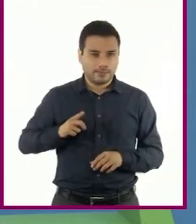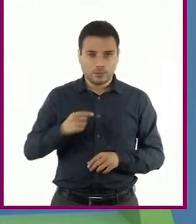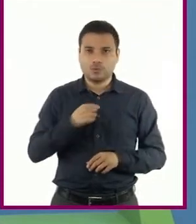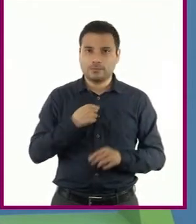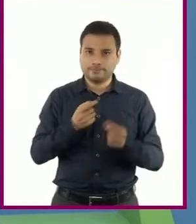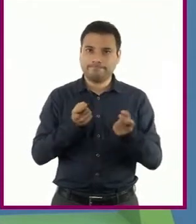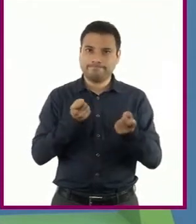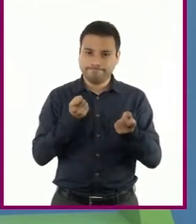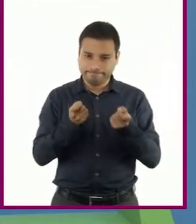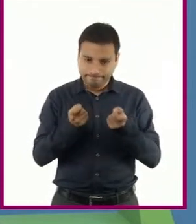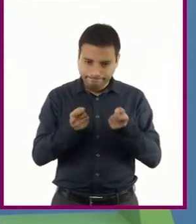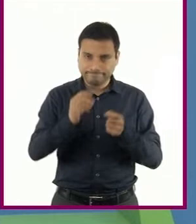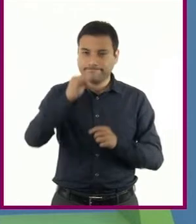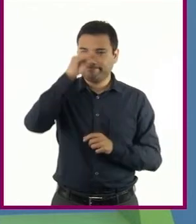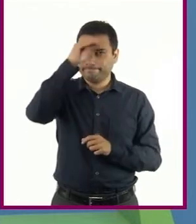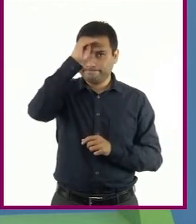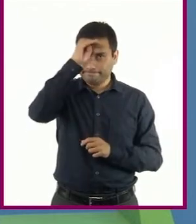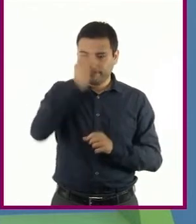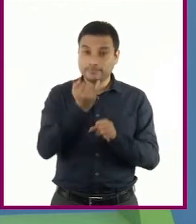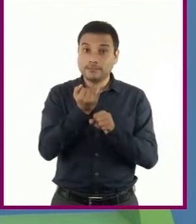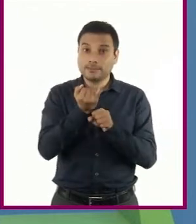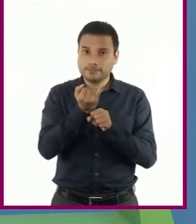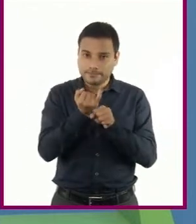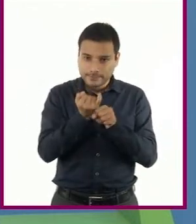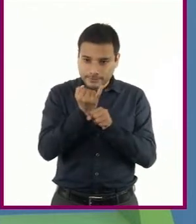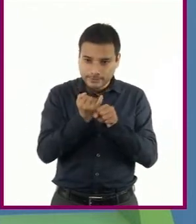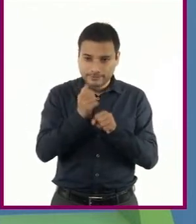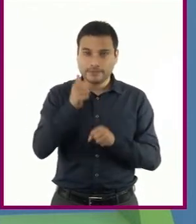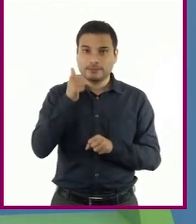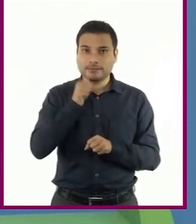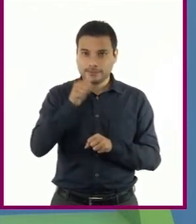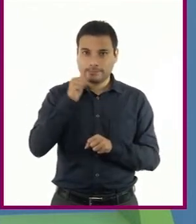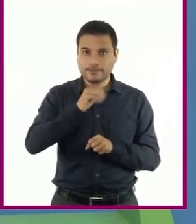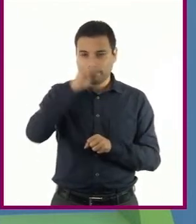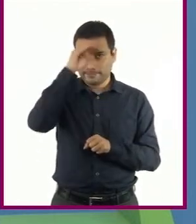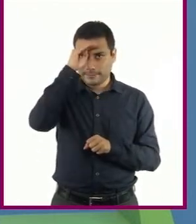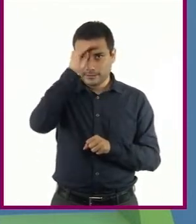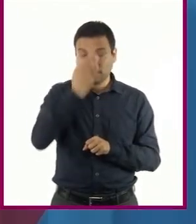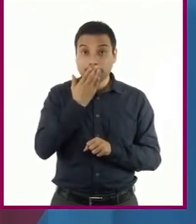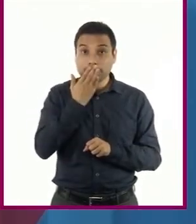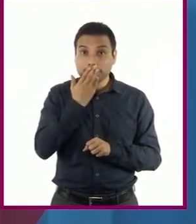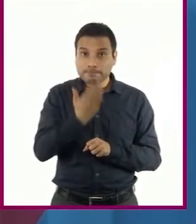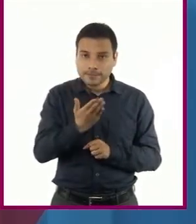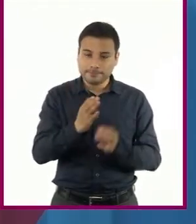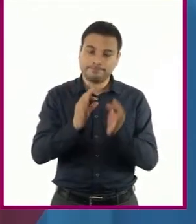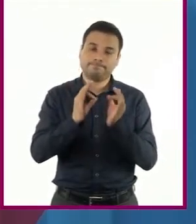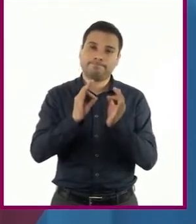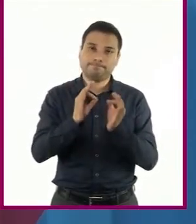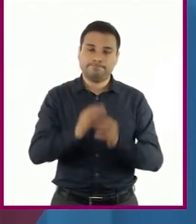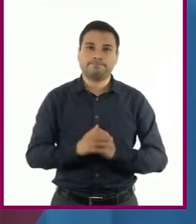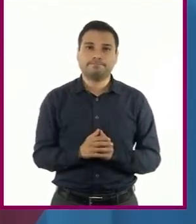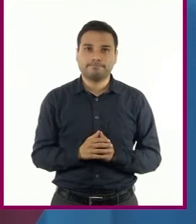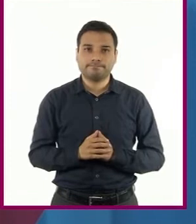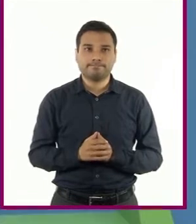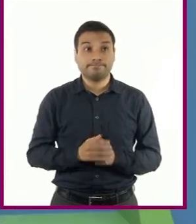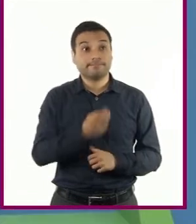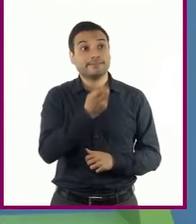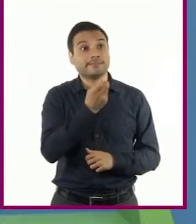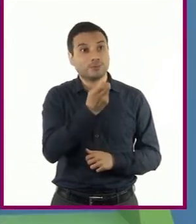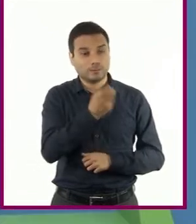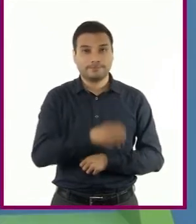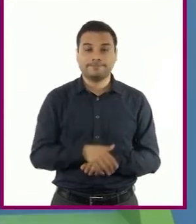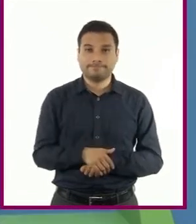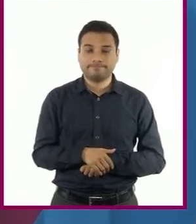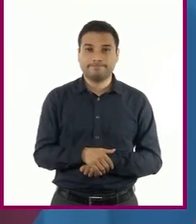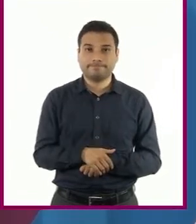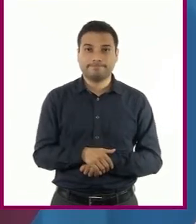de acciones basadas en información, analizadas con sentido crítico y bien planificadas. Así es, maestra.